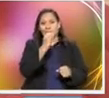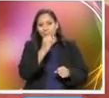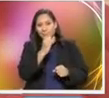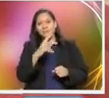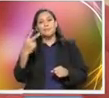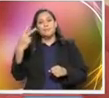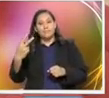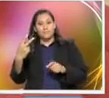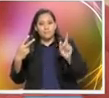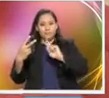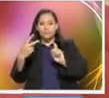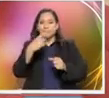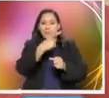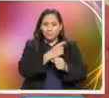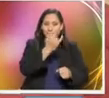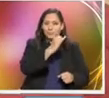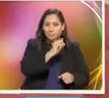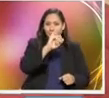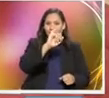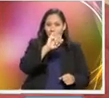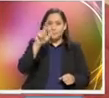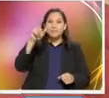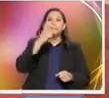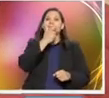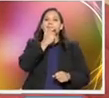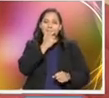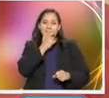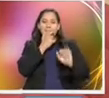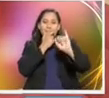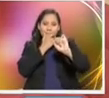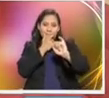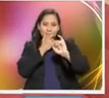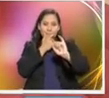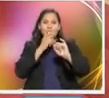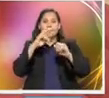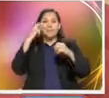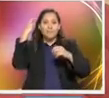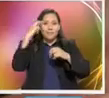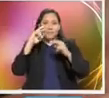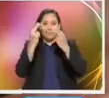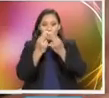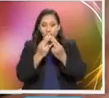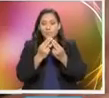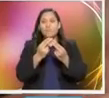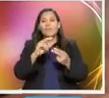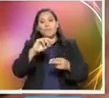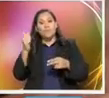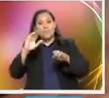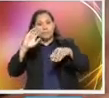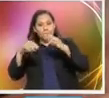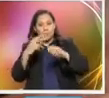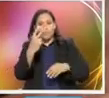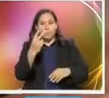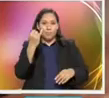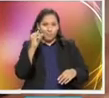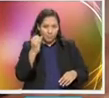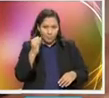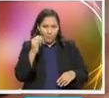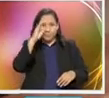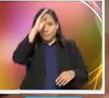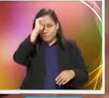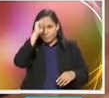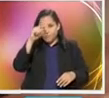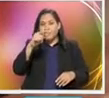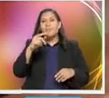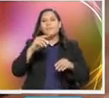2. Sí, el 1 de junio se publicó en el Reino Unido, sí, y al resto del mundo llegó el 2 de junio. Que además recordemos que en ese entonces,